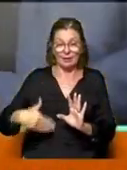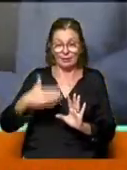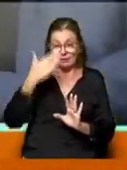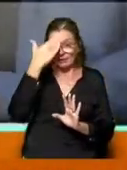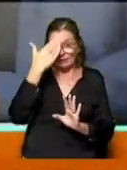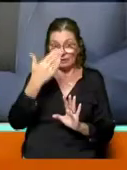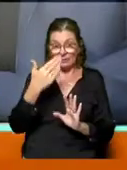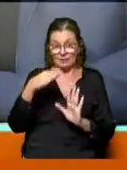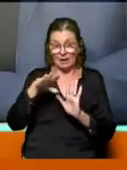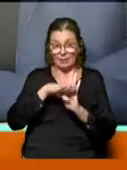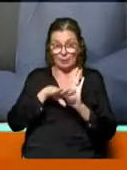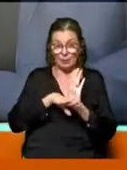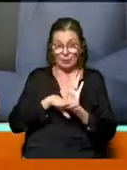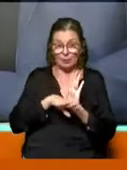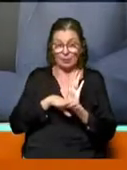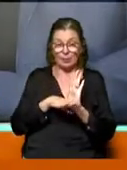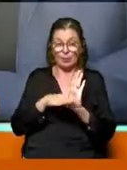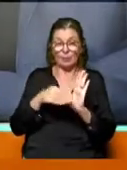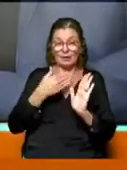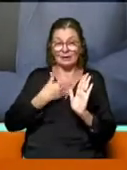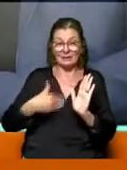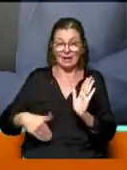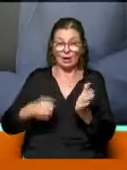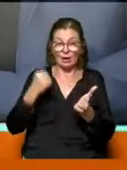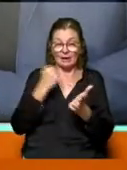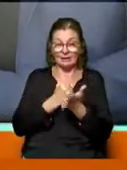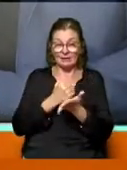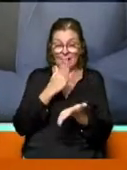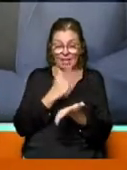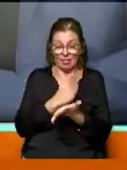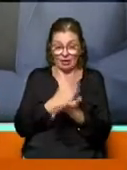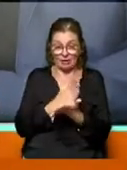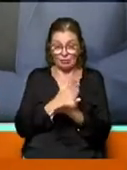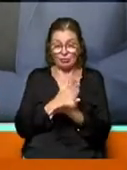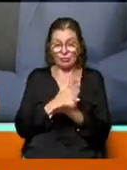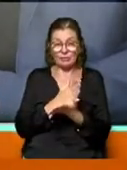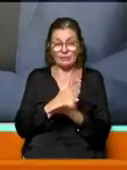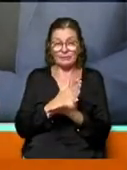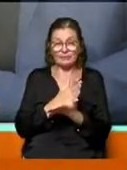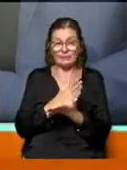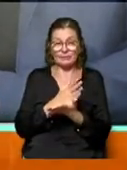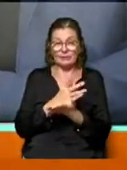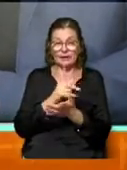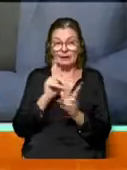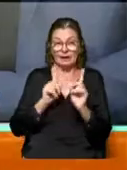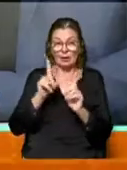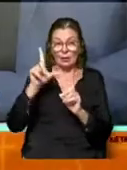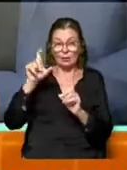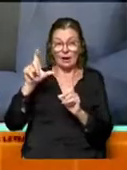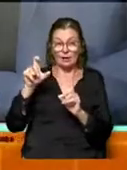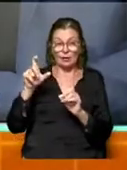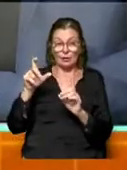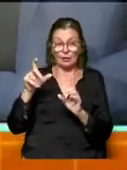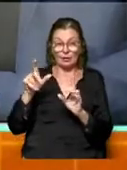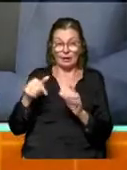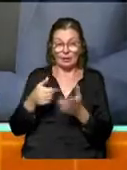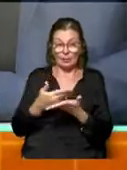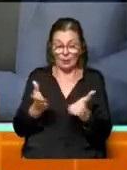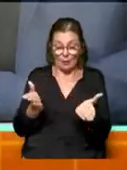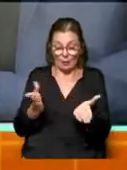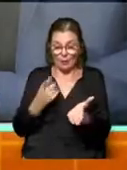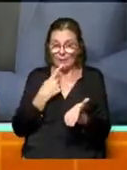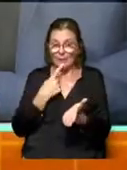sus programas, que es un Estado garantizando derechos, ¿no? Y una lógica de la meritocracia y con una